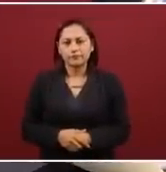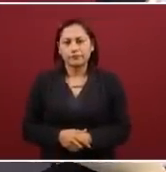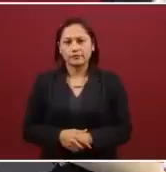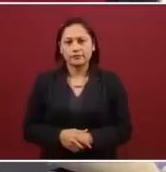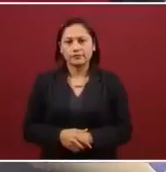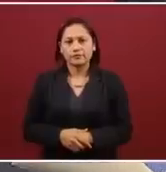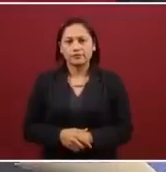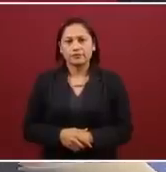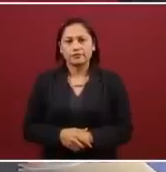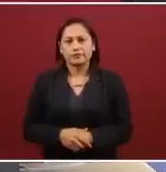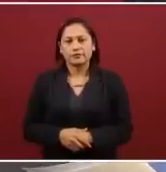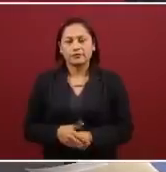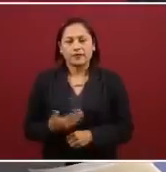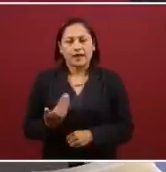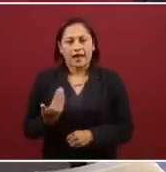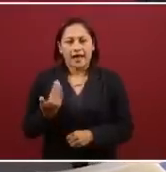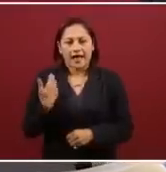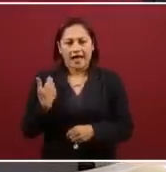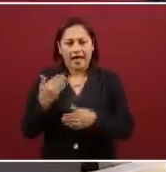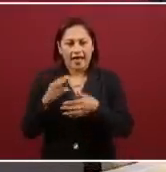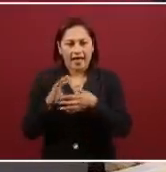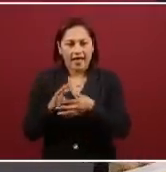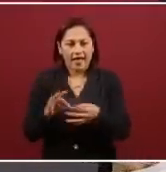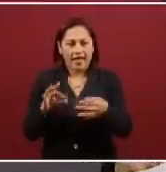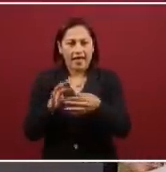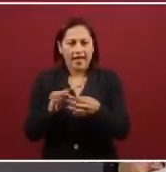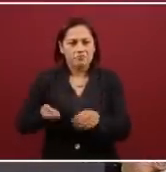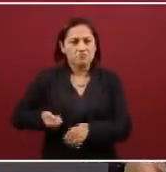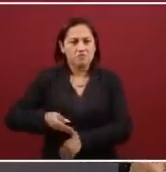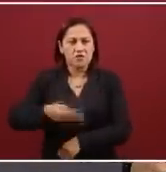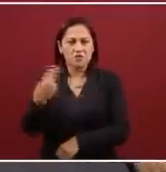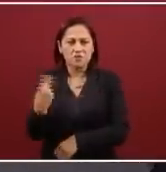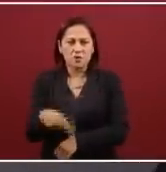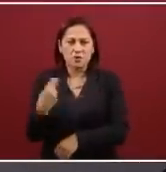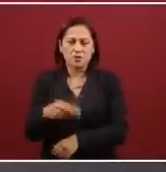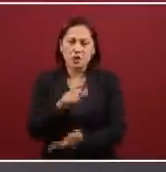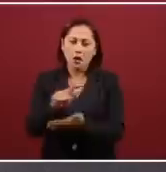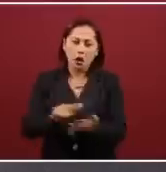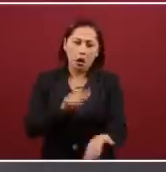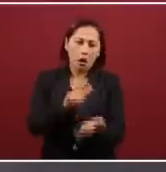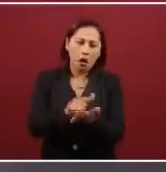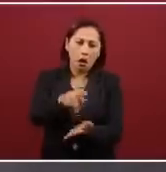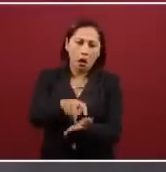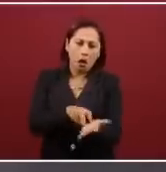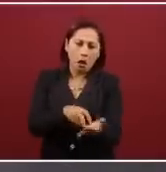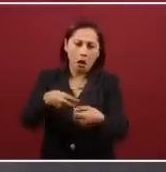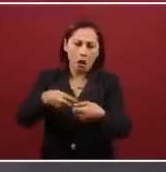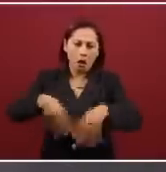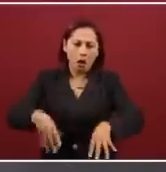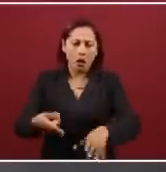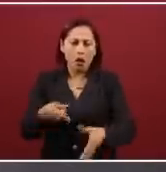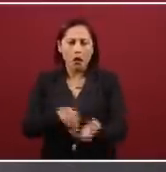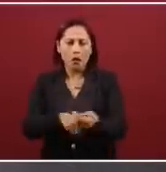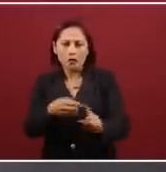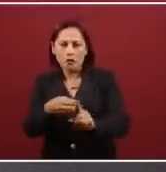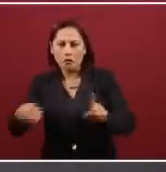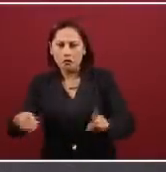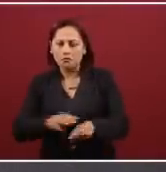eran las llamadas reformas estructurales. Así eran los planes de desarrollo.